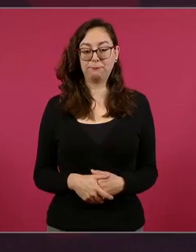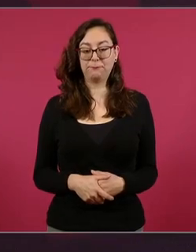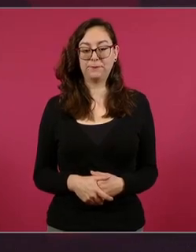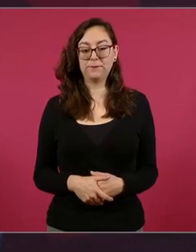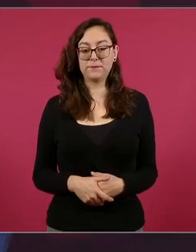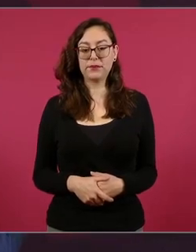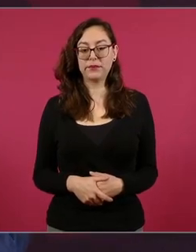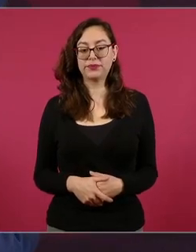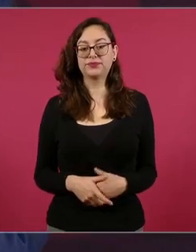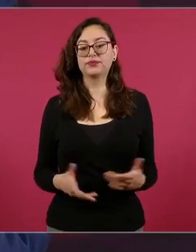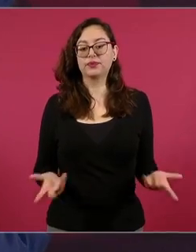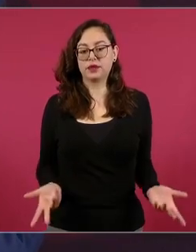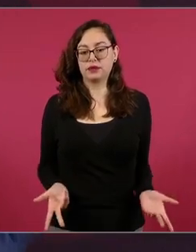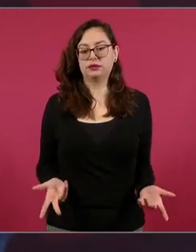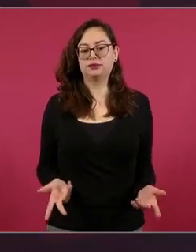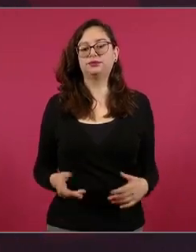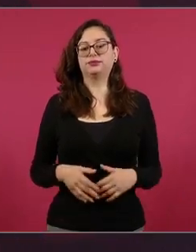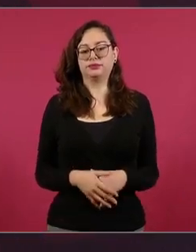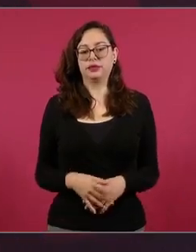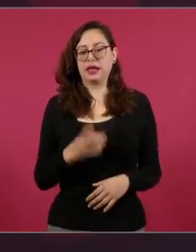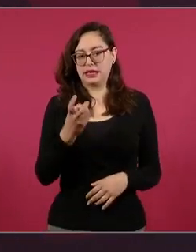eso de Chiapas,